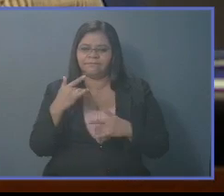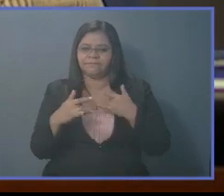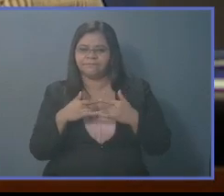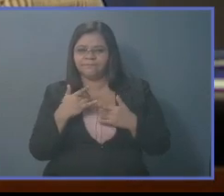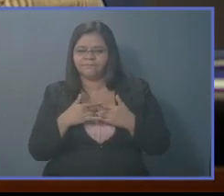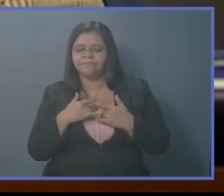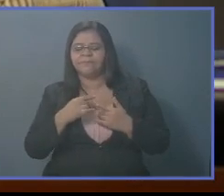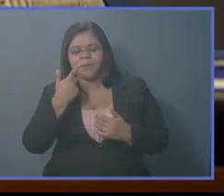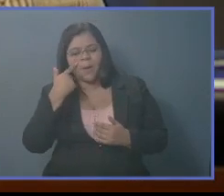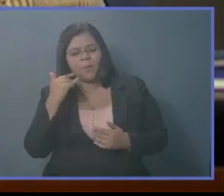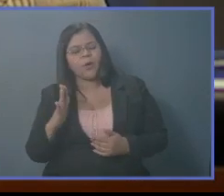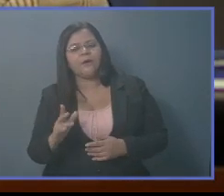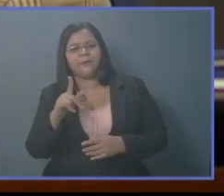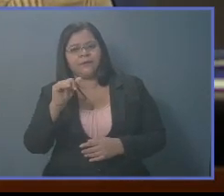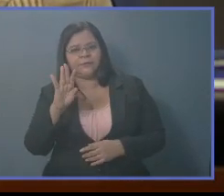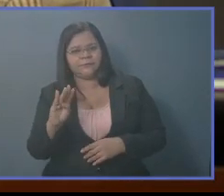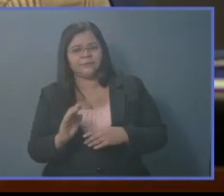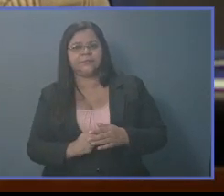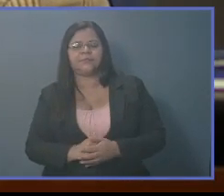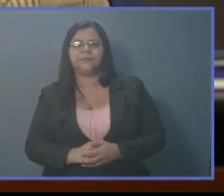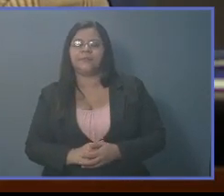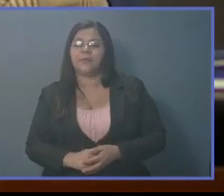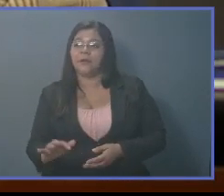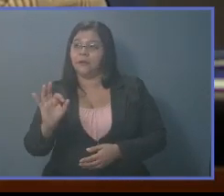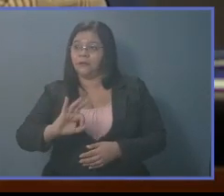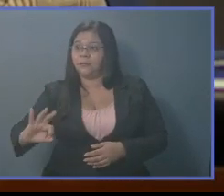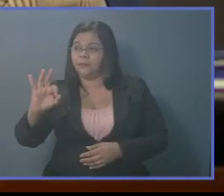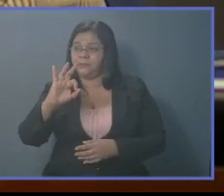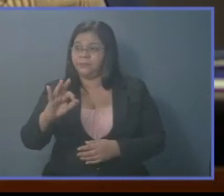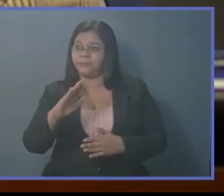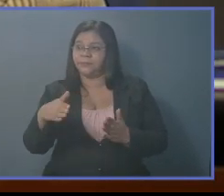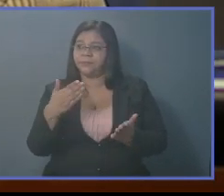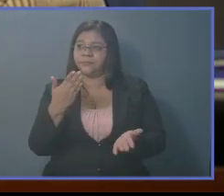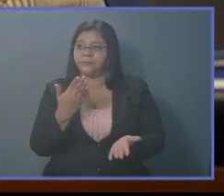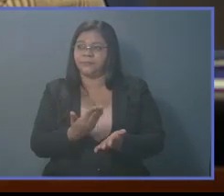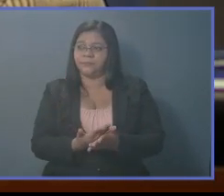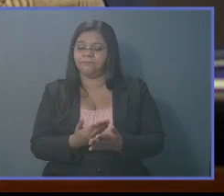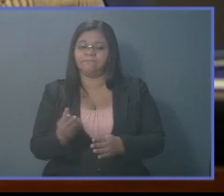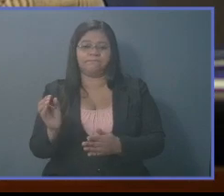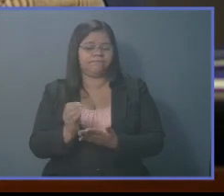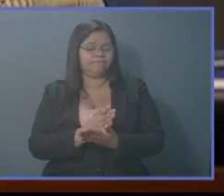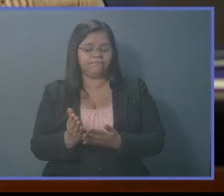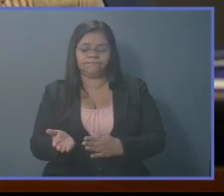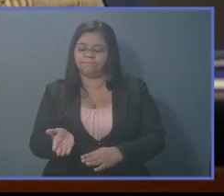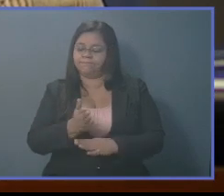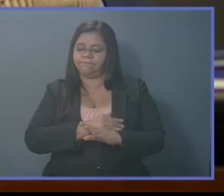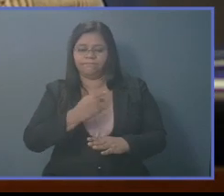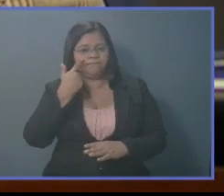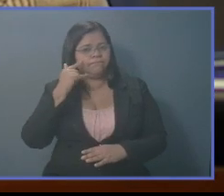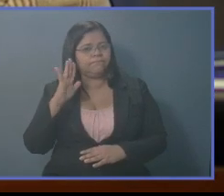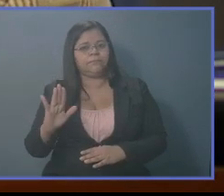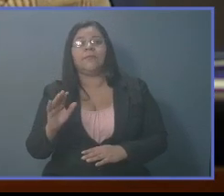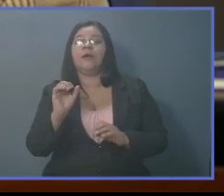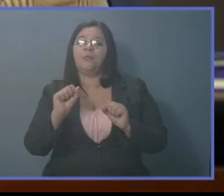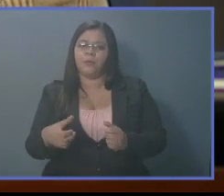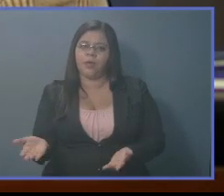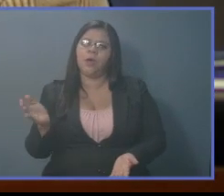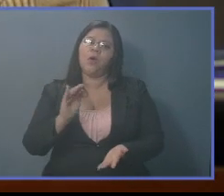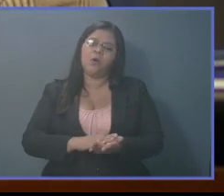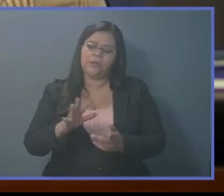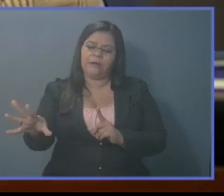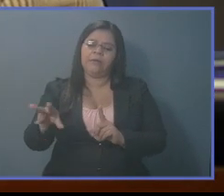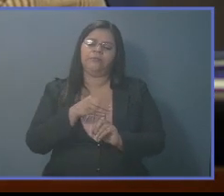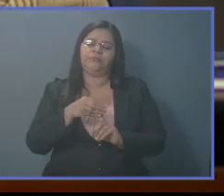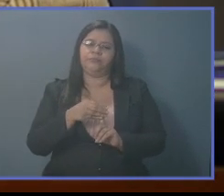negativos de pruebas de laboratorio, mejoraría de los exámenes de gabinete y no haber estado expuesto nuevamente a un posible contagio, lo cual será